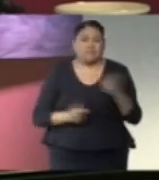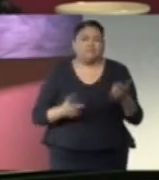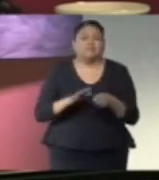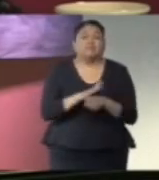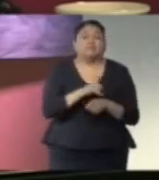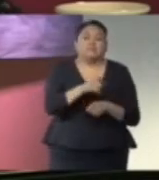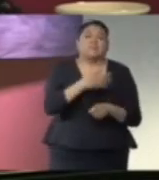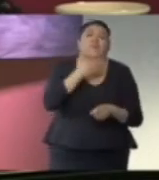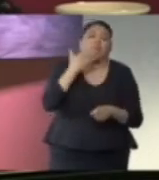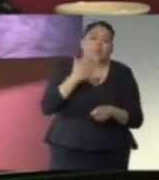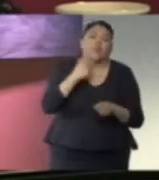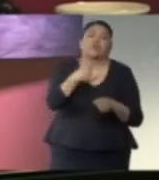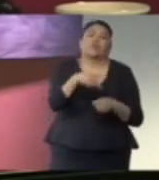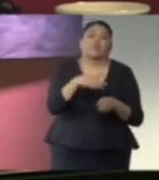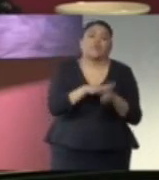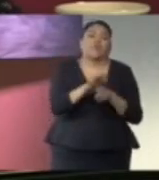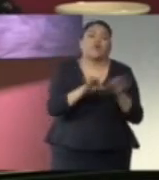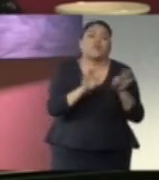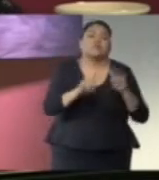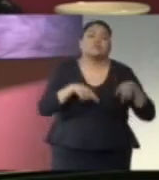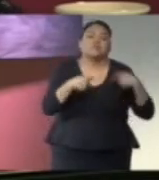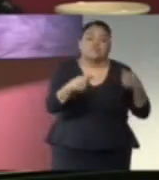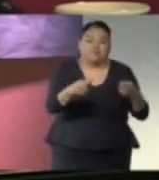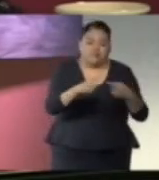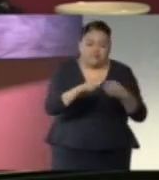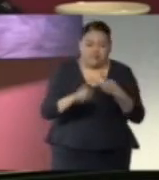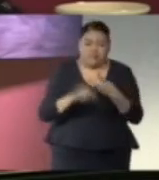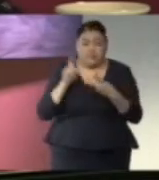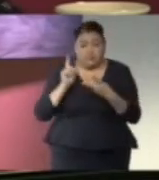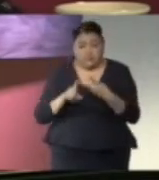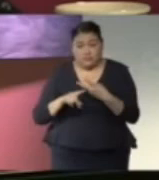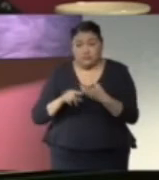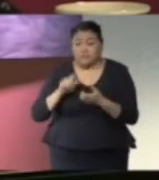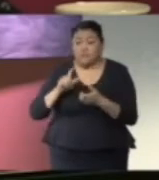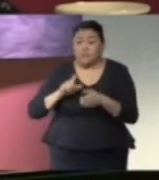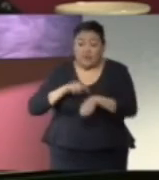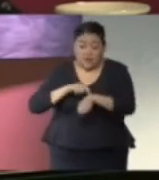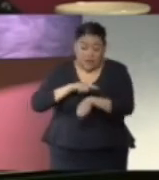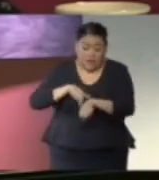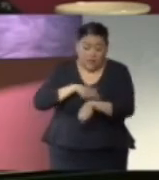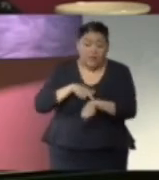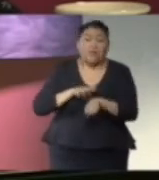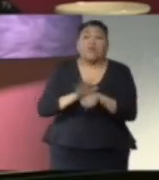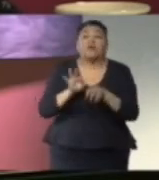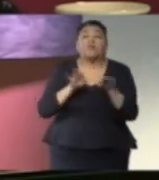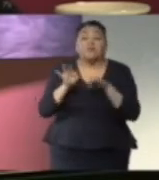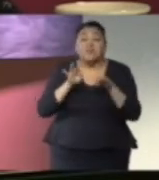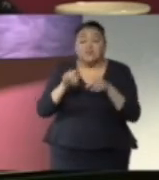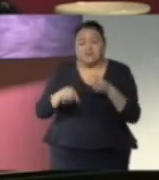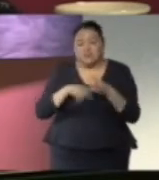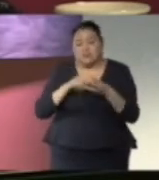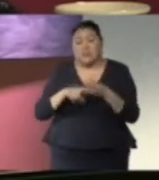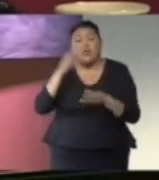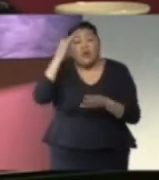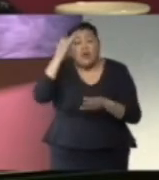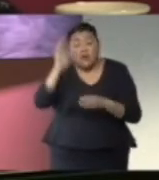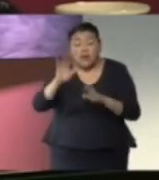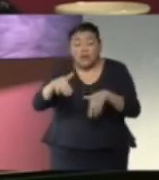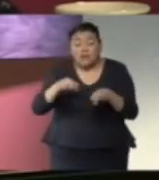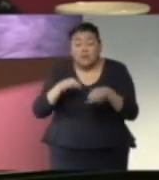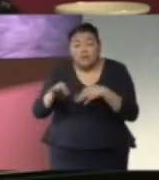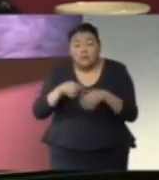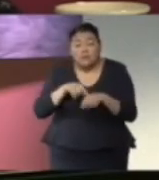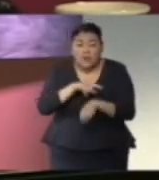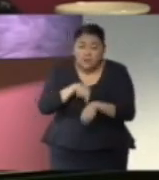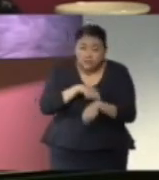las ocupaciones que tienen, con las jornadas laborales que también tienen, ¿sí?, con la antigüedad en algún momento,